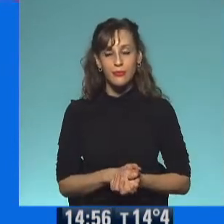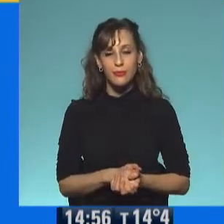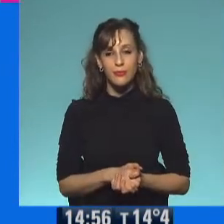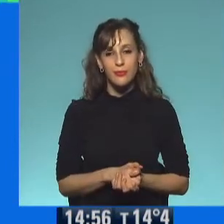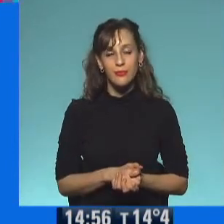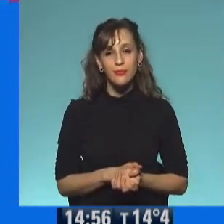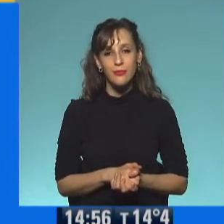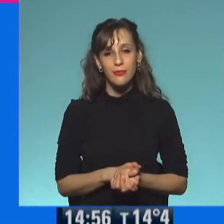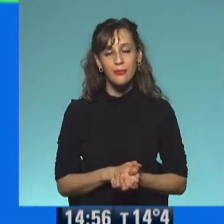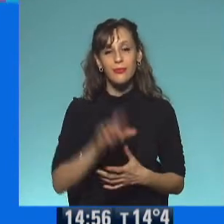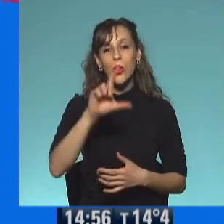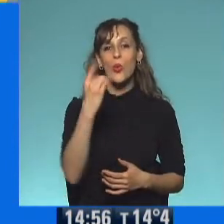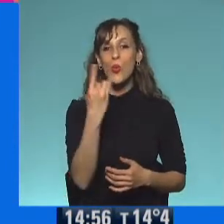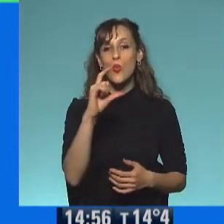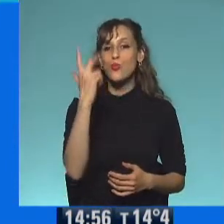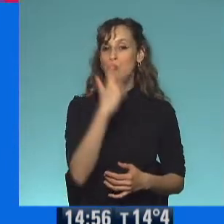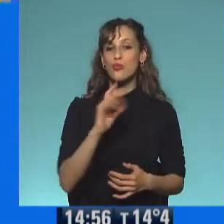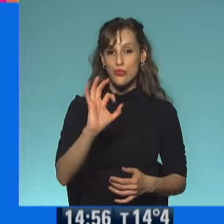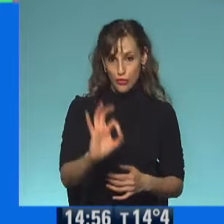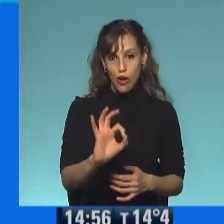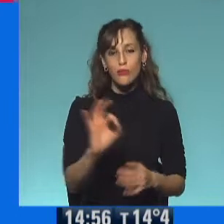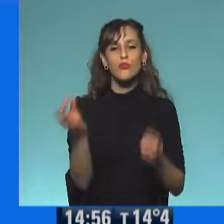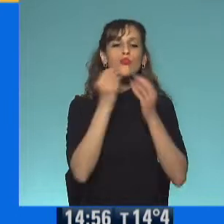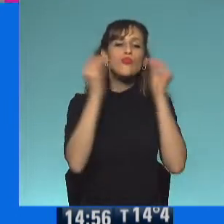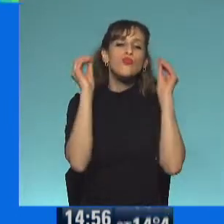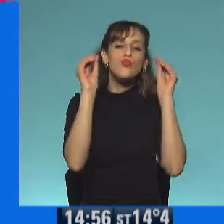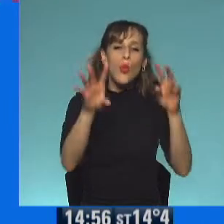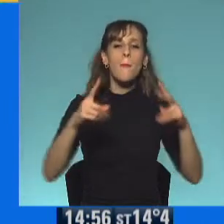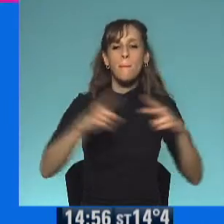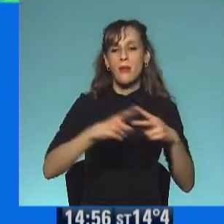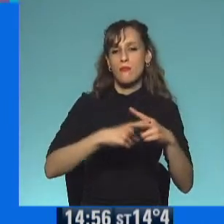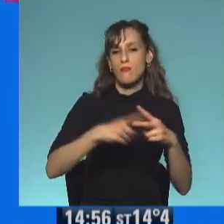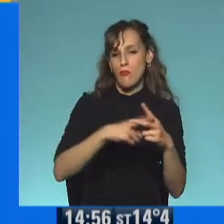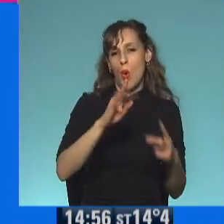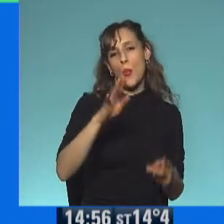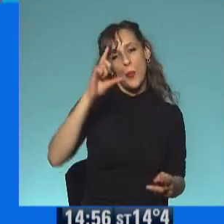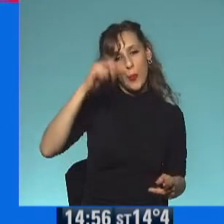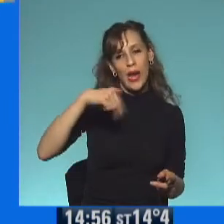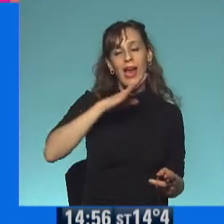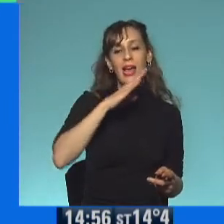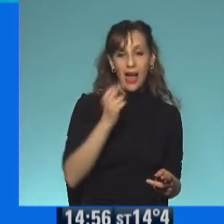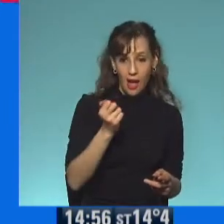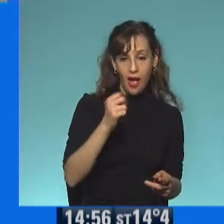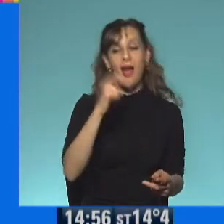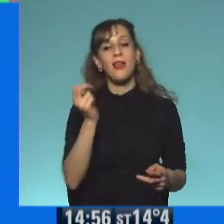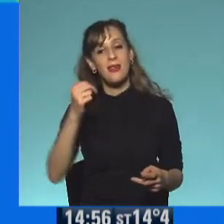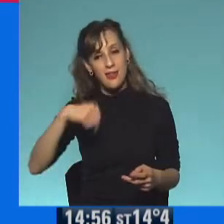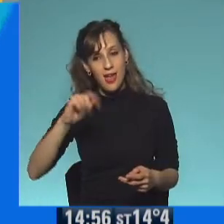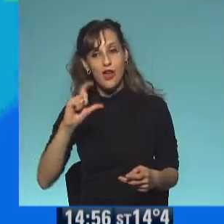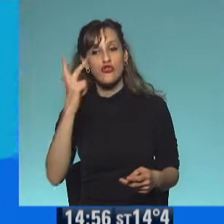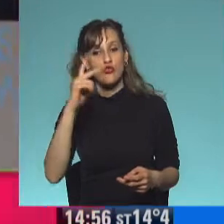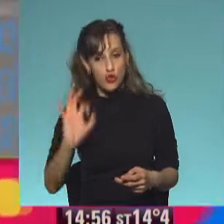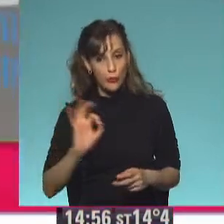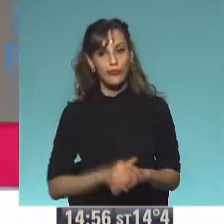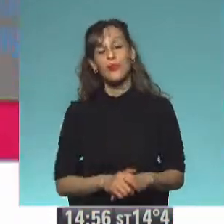soy lucho manucho saludos a mis primos benja y nacho salud bueno ahora